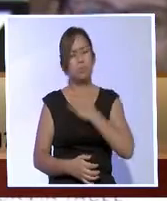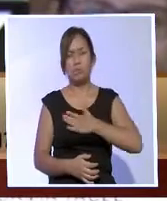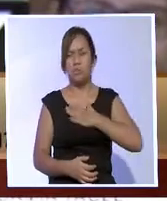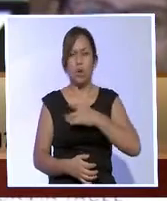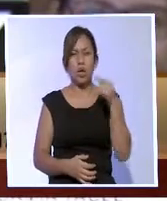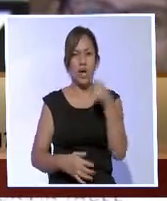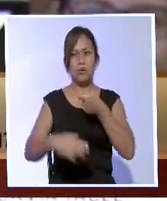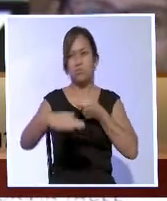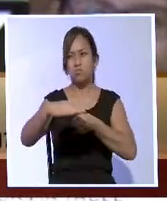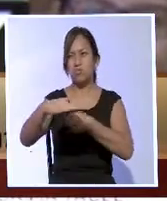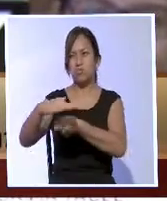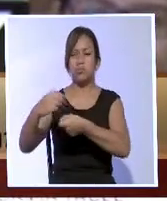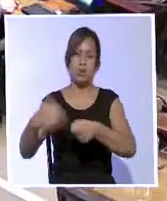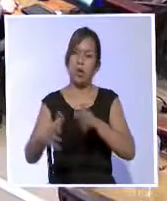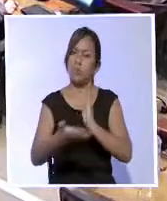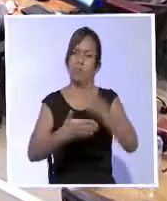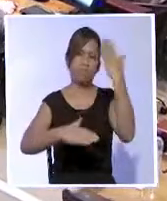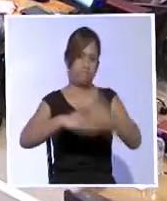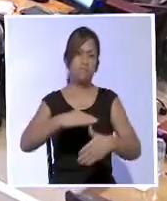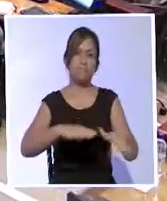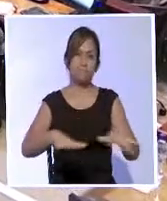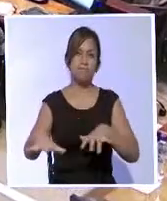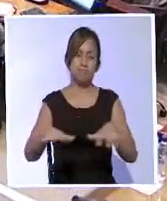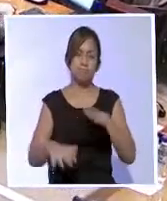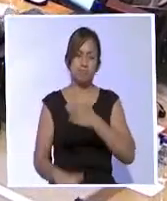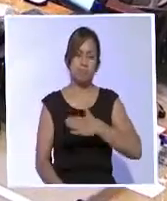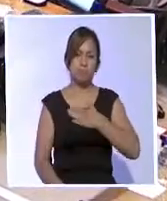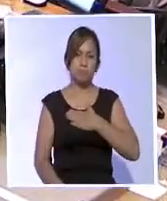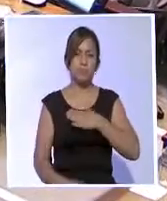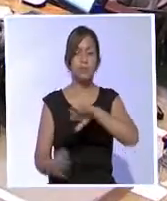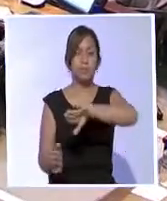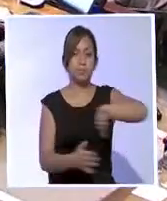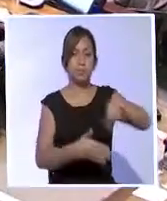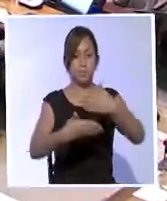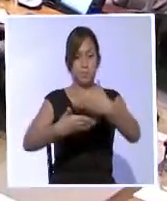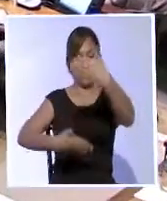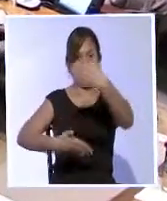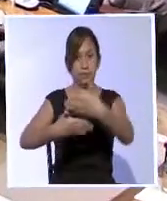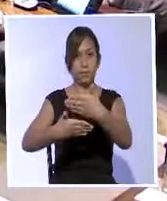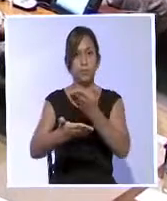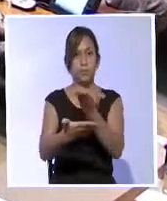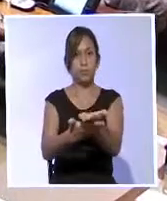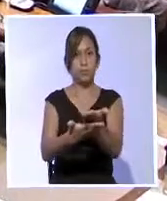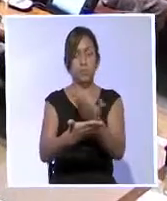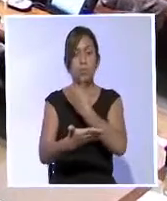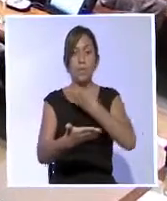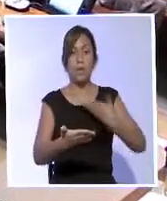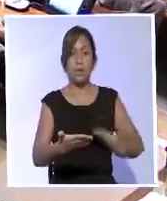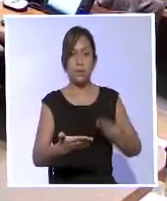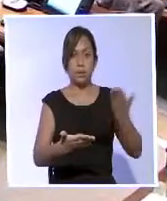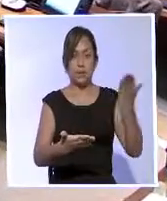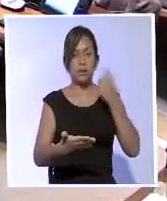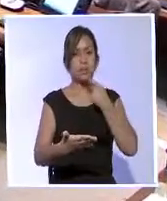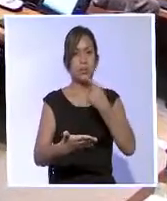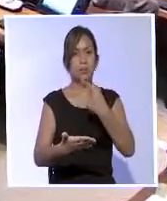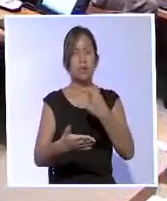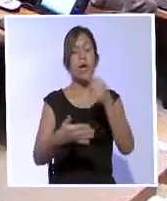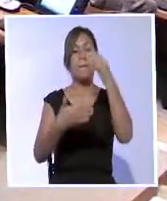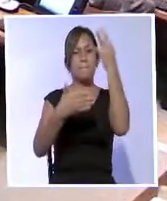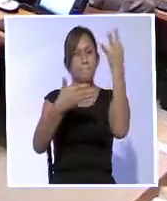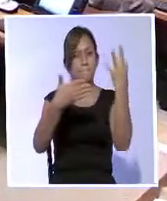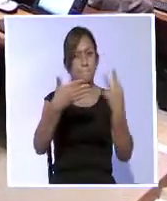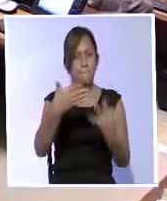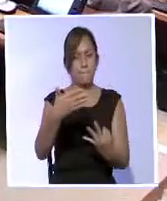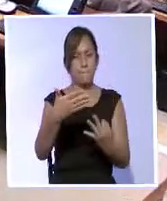matanza se detenga además del documento de resolución propone el presidente de la republica que en la elaboración de la proforma presupuestaria